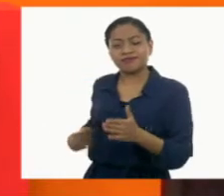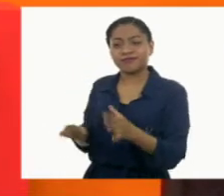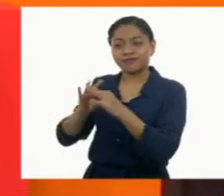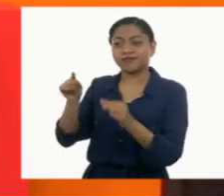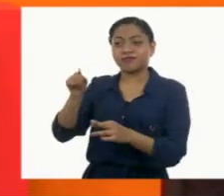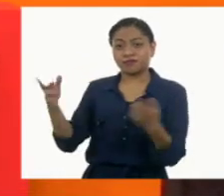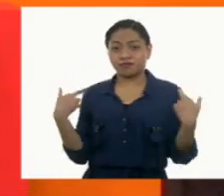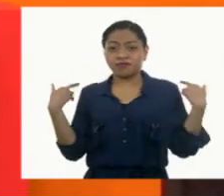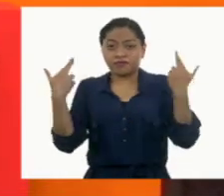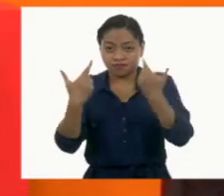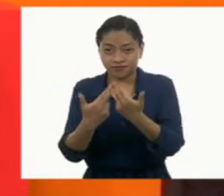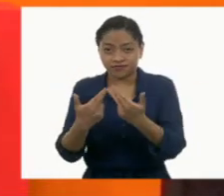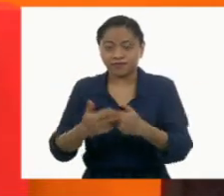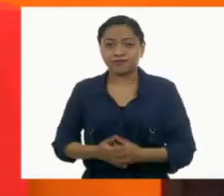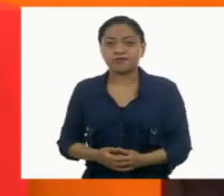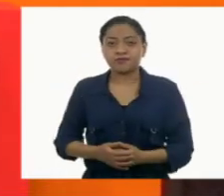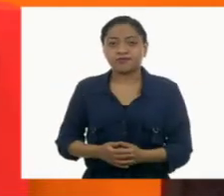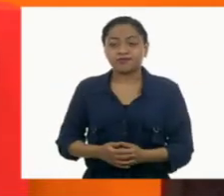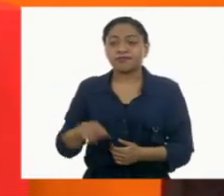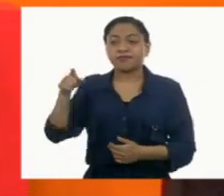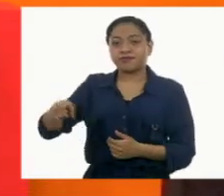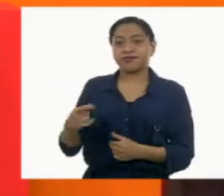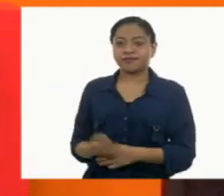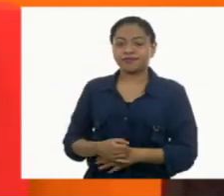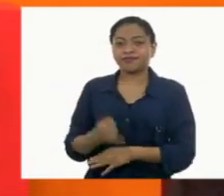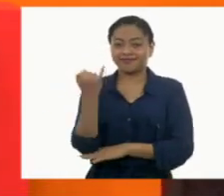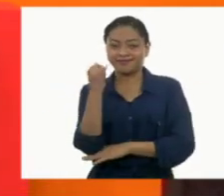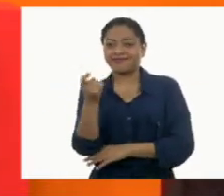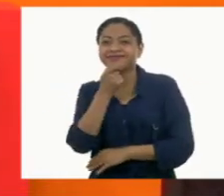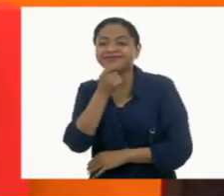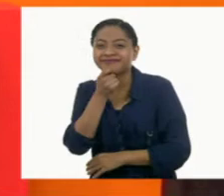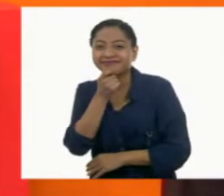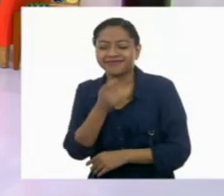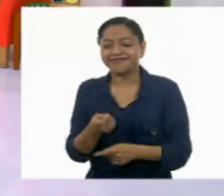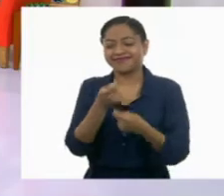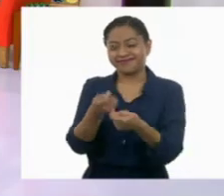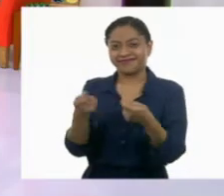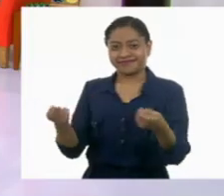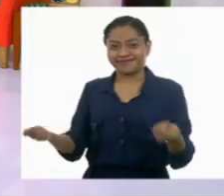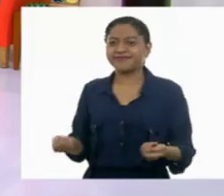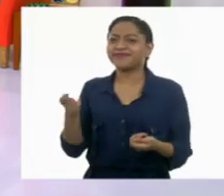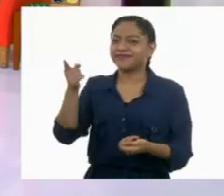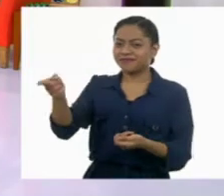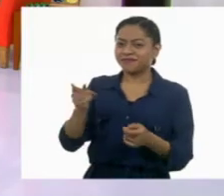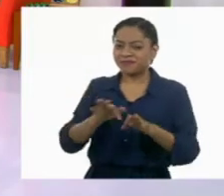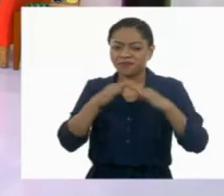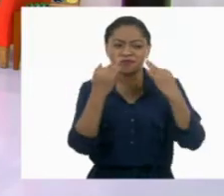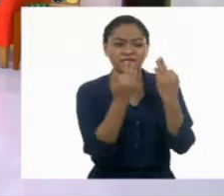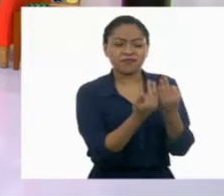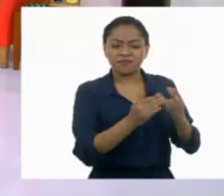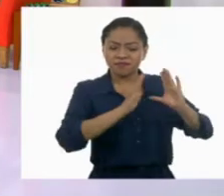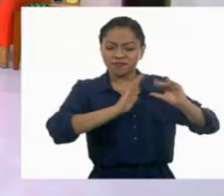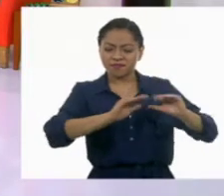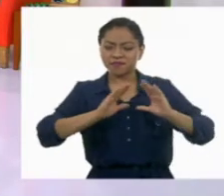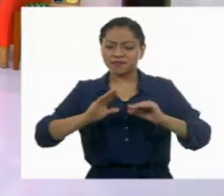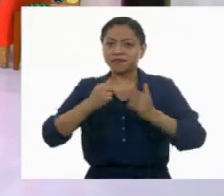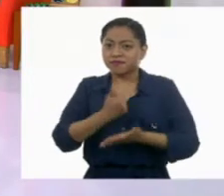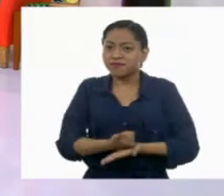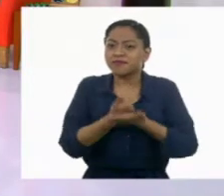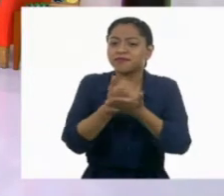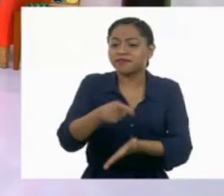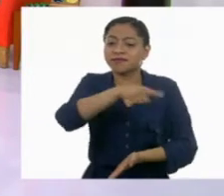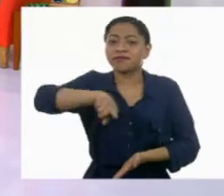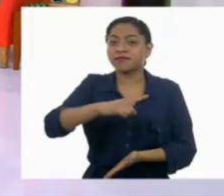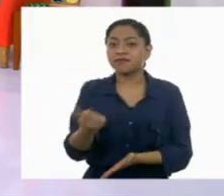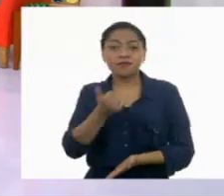eres maestra en el área de preescolar, en nivel preescolar. ¿Nos podrías compartir algunas estrategias que utilizas para que tus